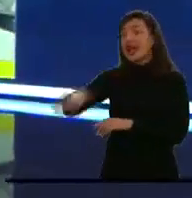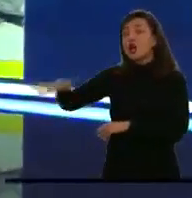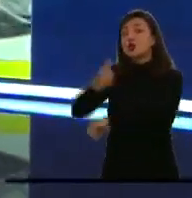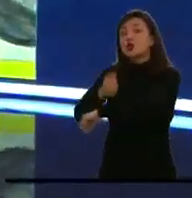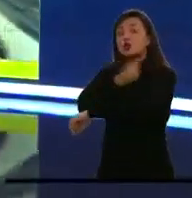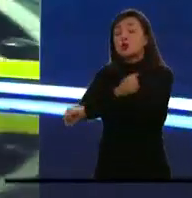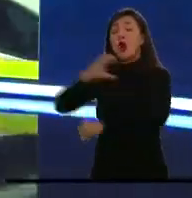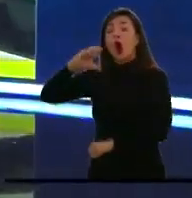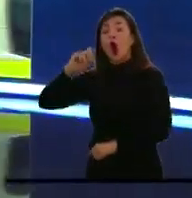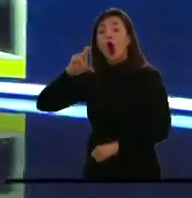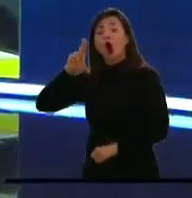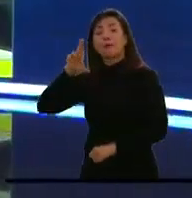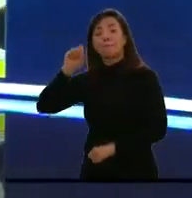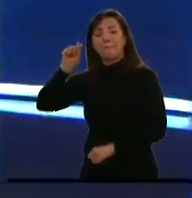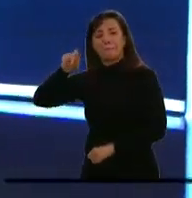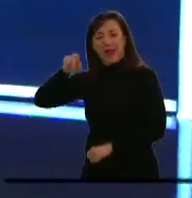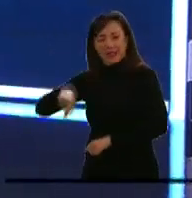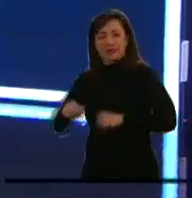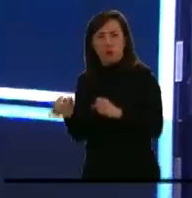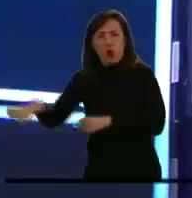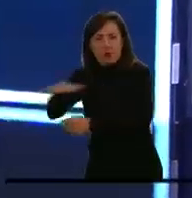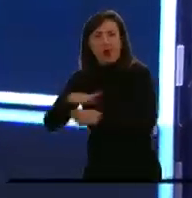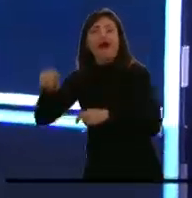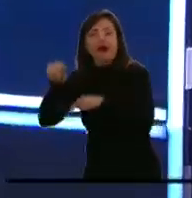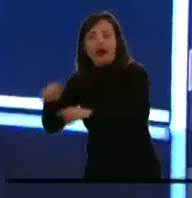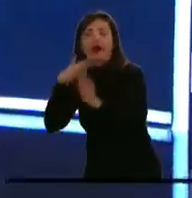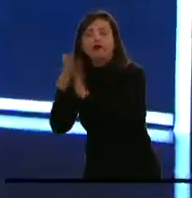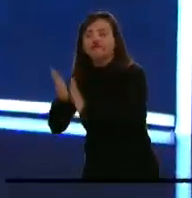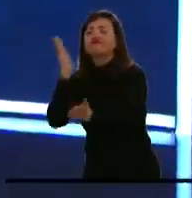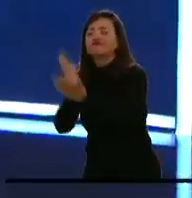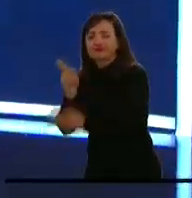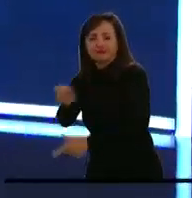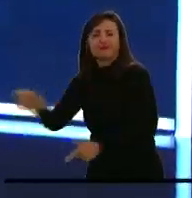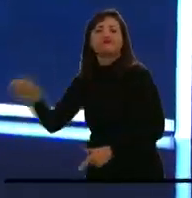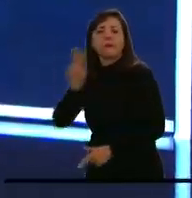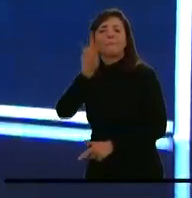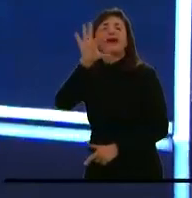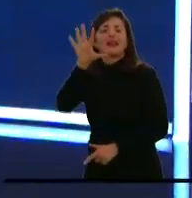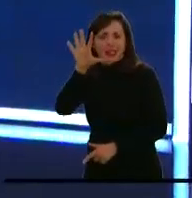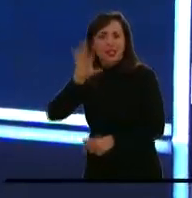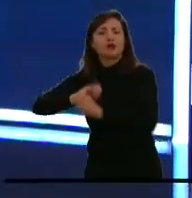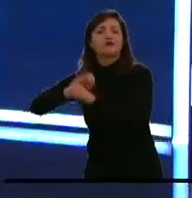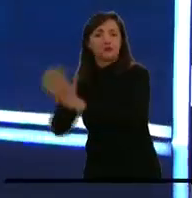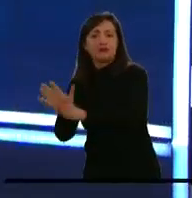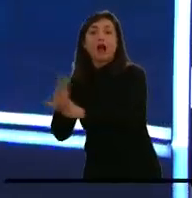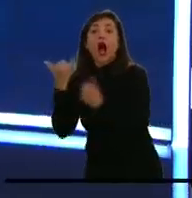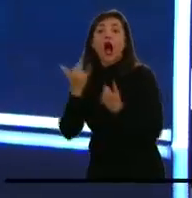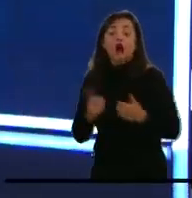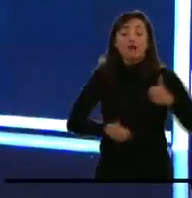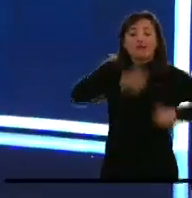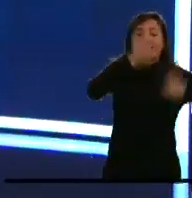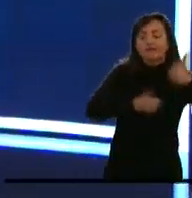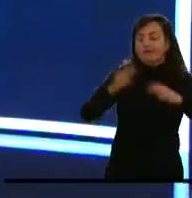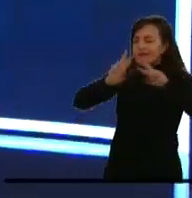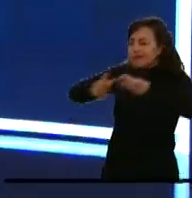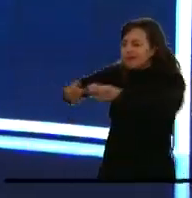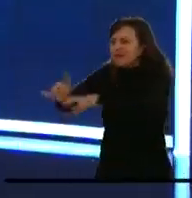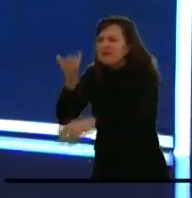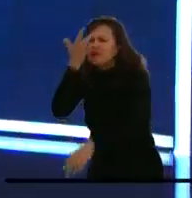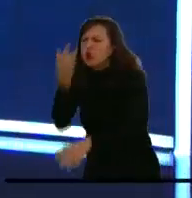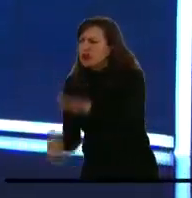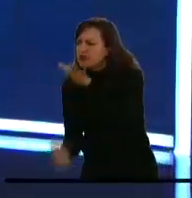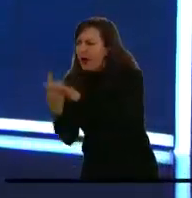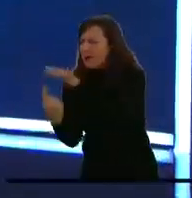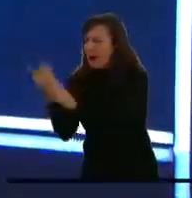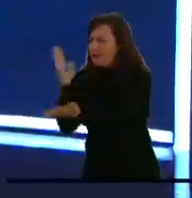de la salud resultaron positivos para COVID-19. Las autoridades están realizando las labores de inspección para determinar los motivos de